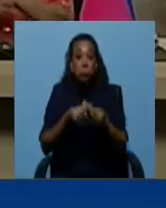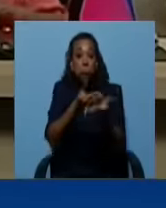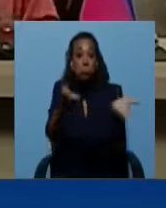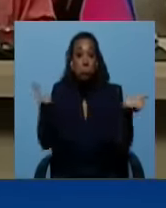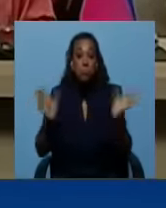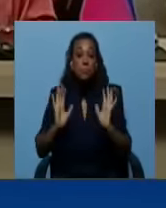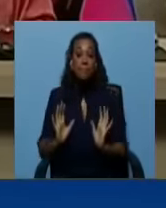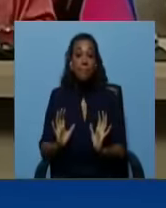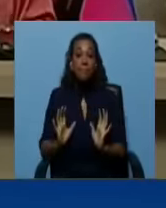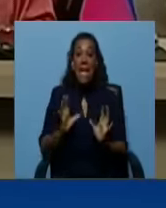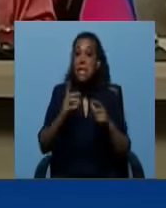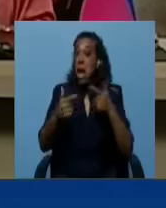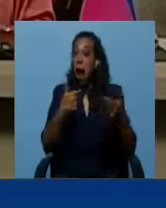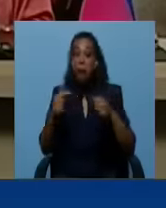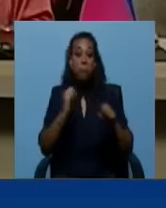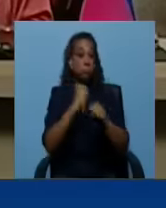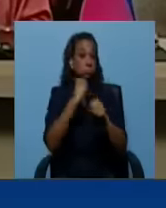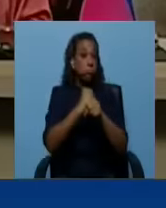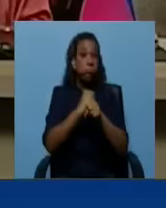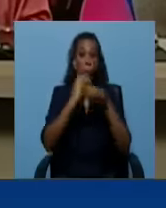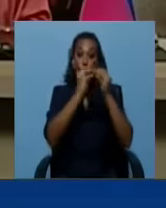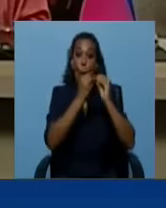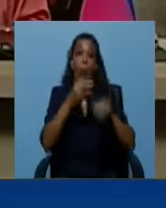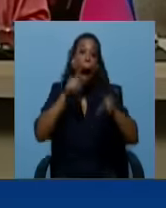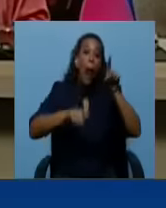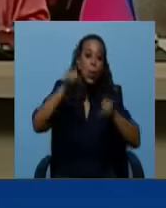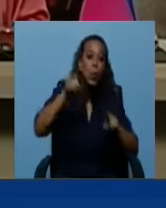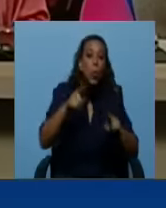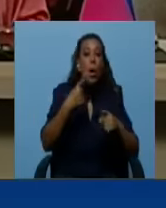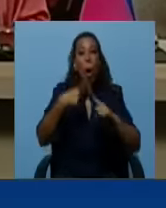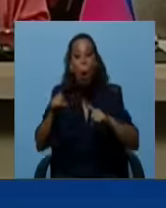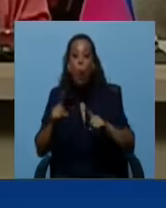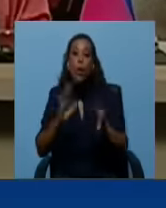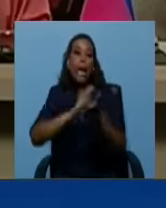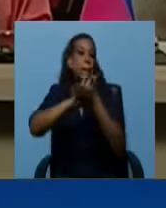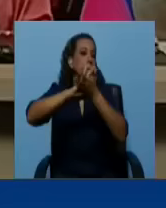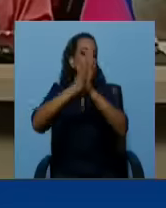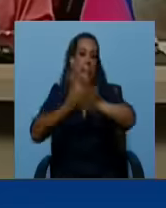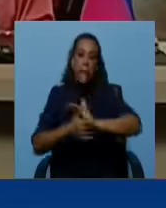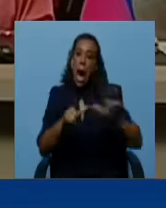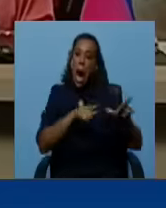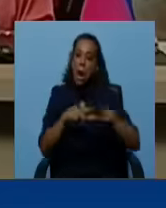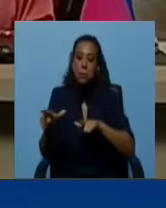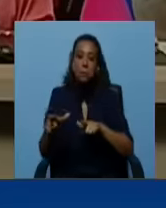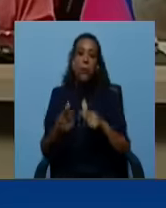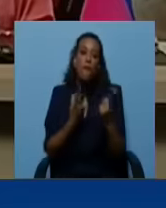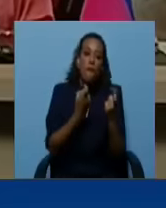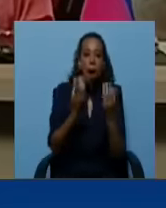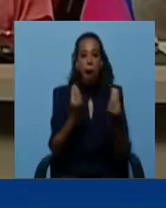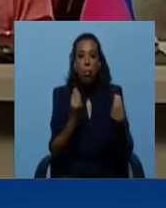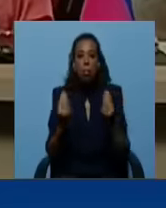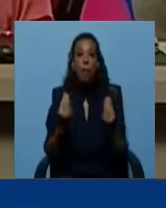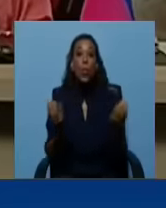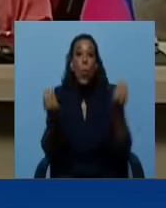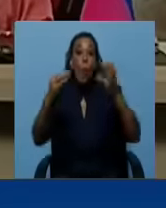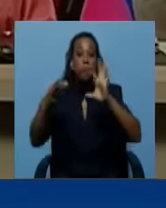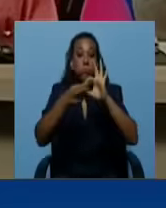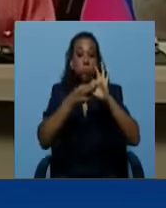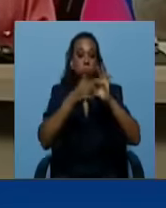en ejecución, algunas, y ejecutadas otras, en una